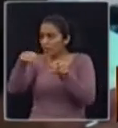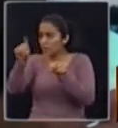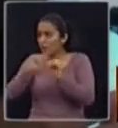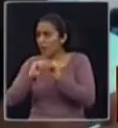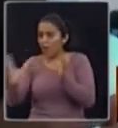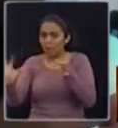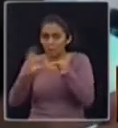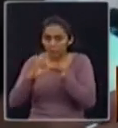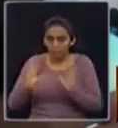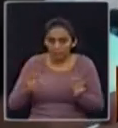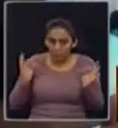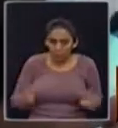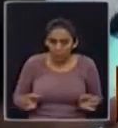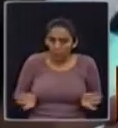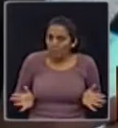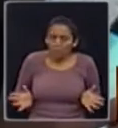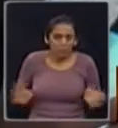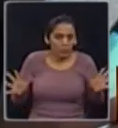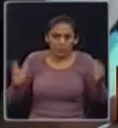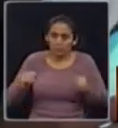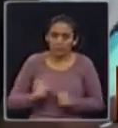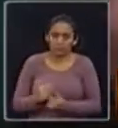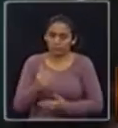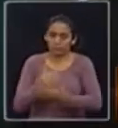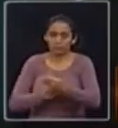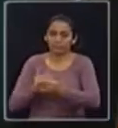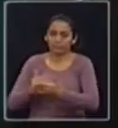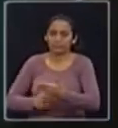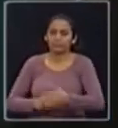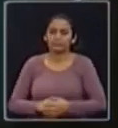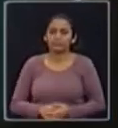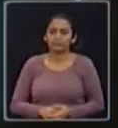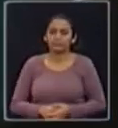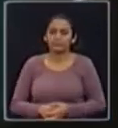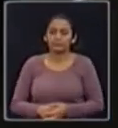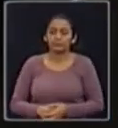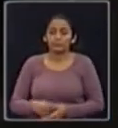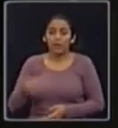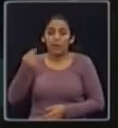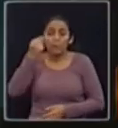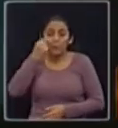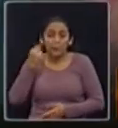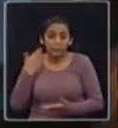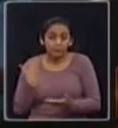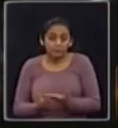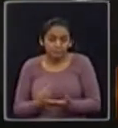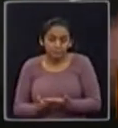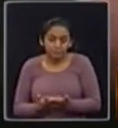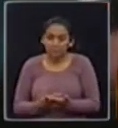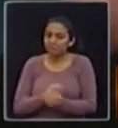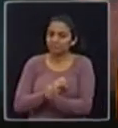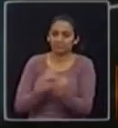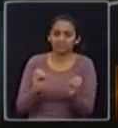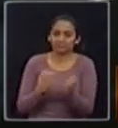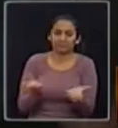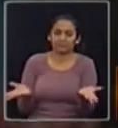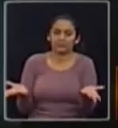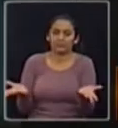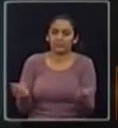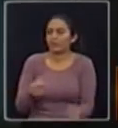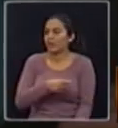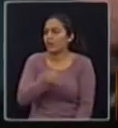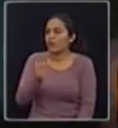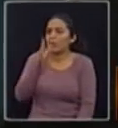claro, uno no puede tomar ese documento como válido. Hasta el momento, ninguna sola prueba. Fue exceso de burla jurídica lo